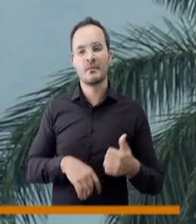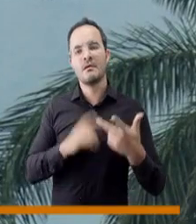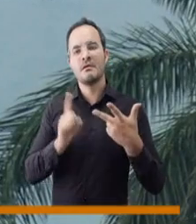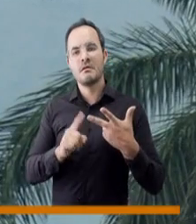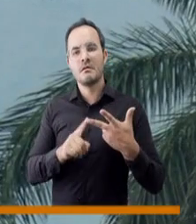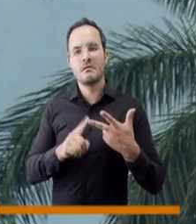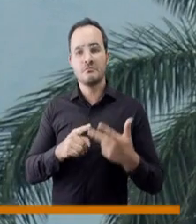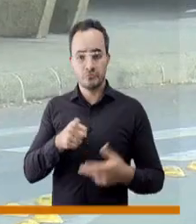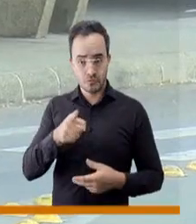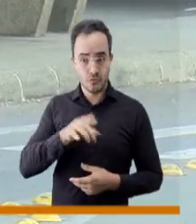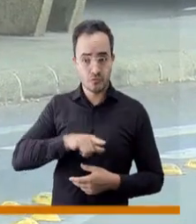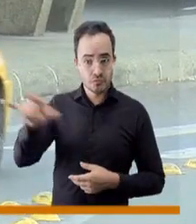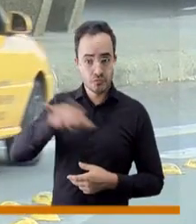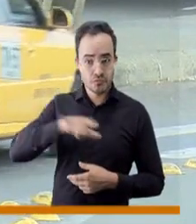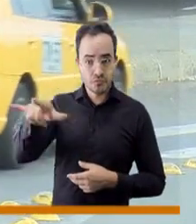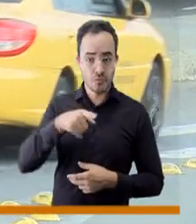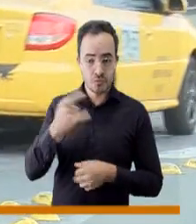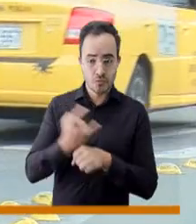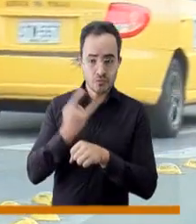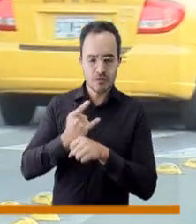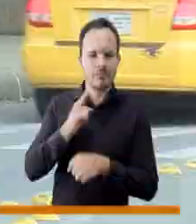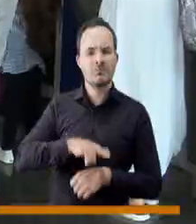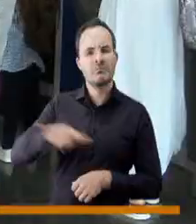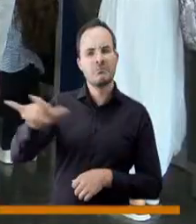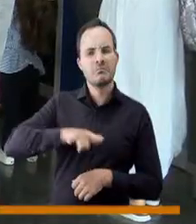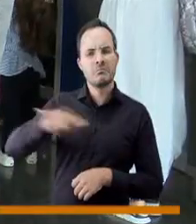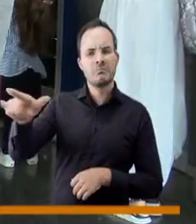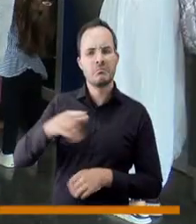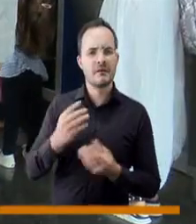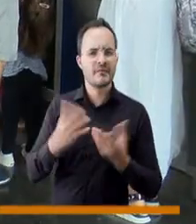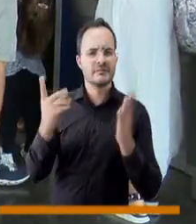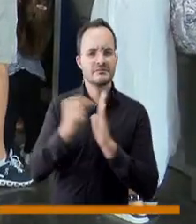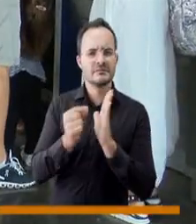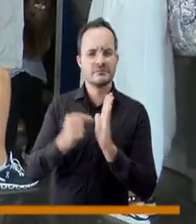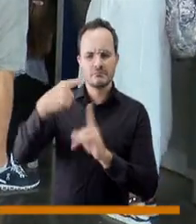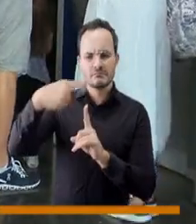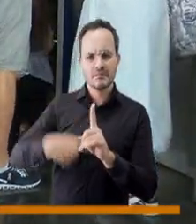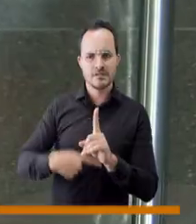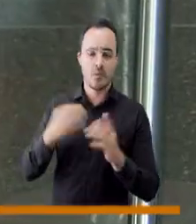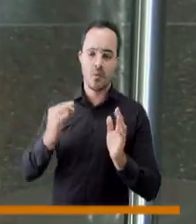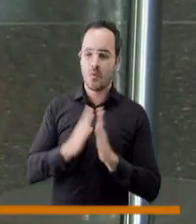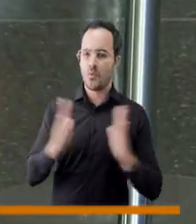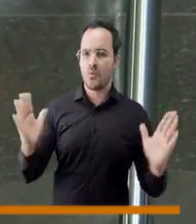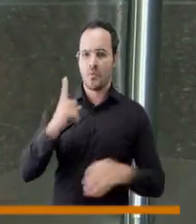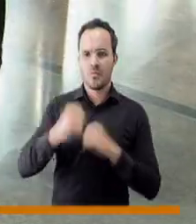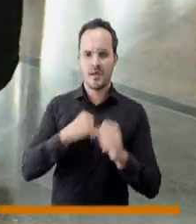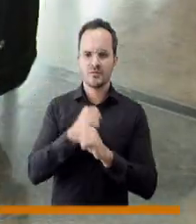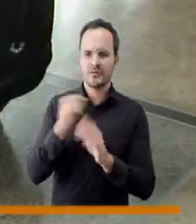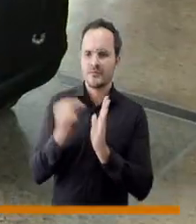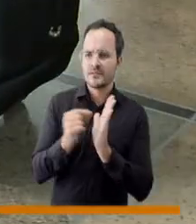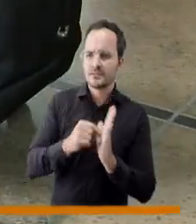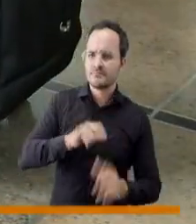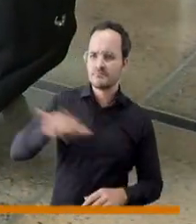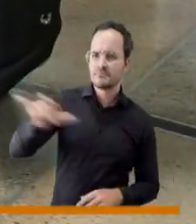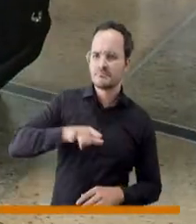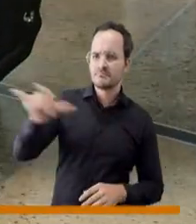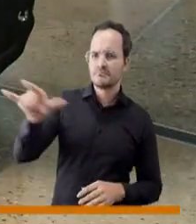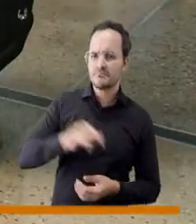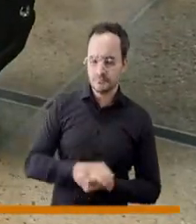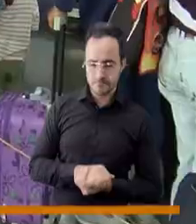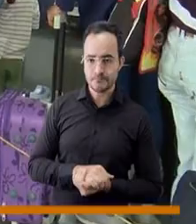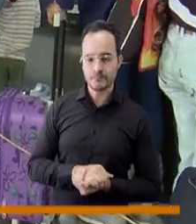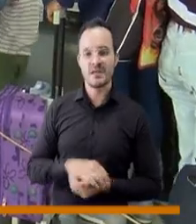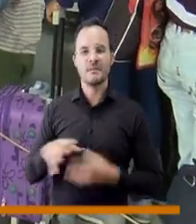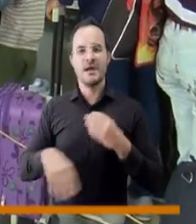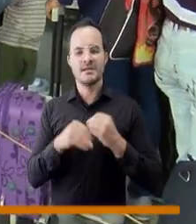si tienes vuelos aéreos, cuántos vuelos tienes en frecuencia mensual o anual.